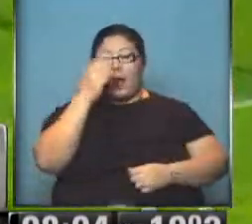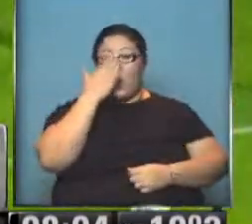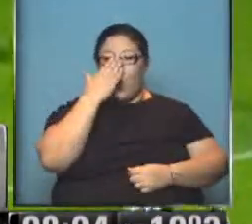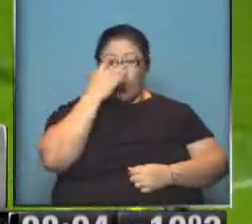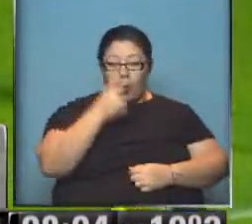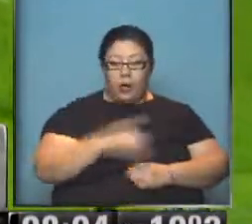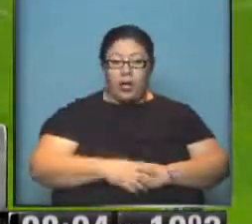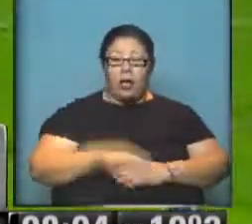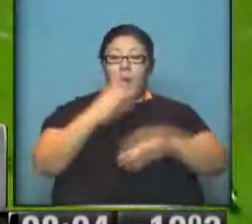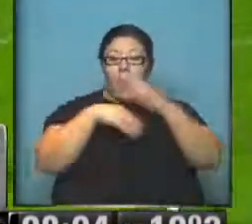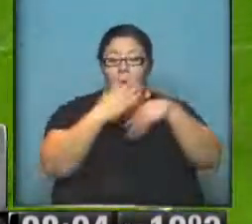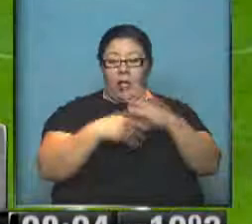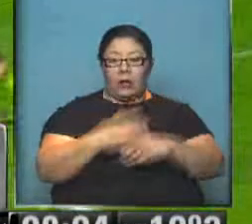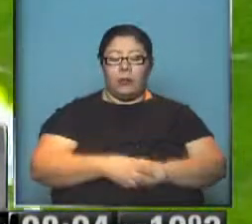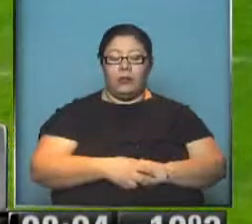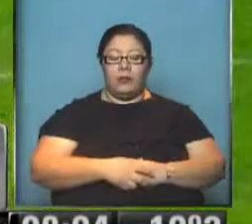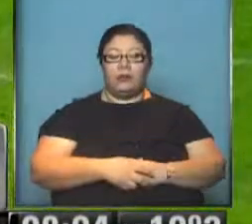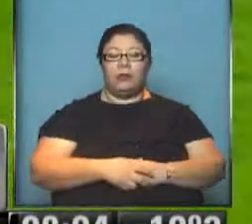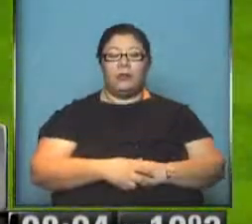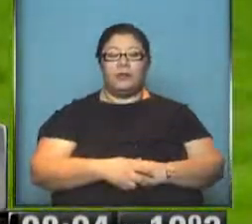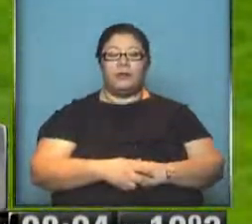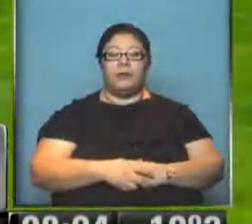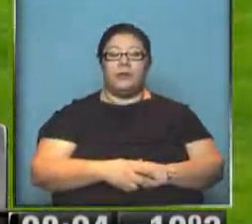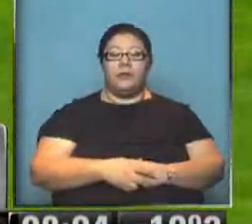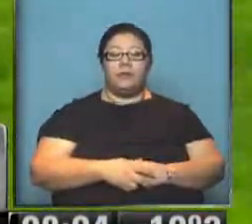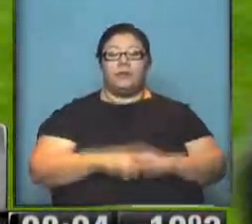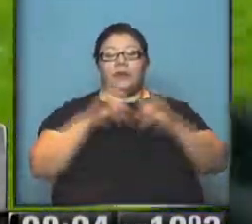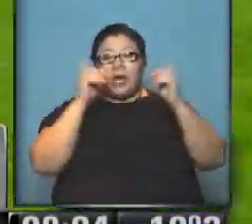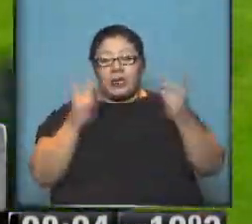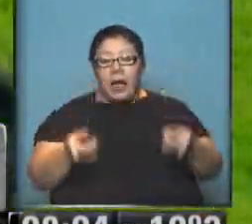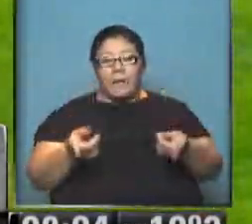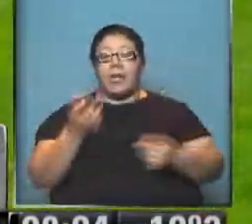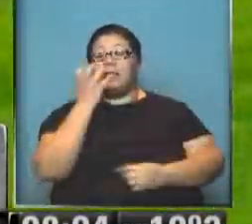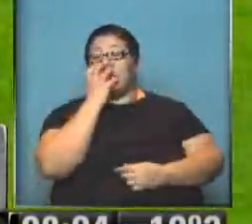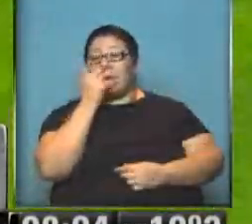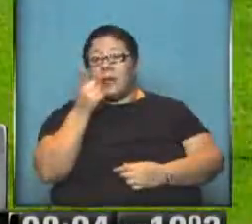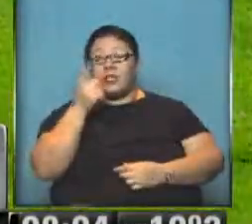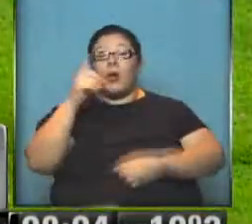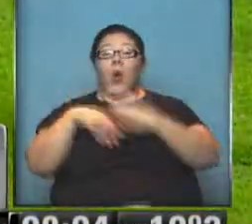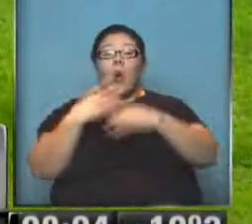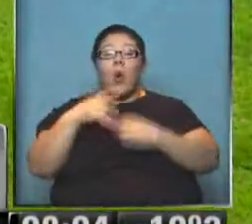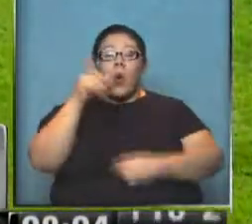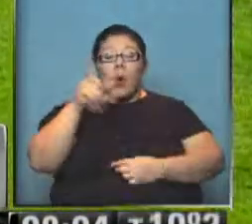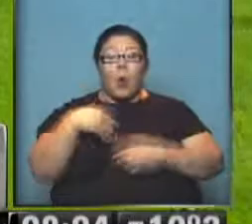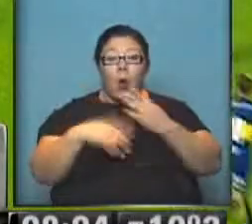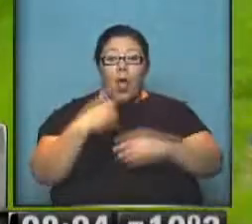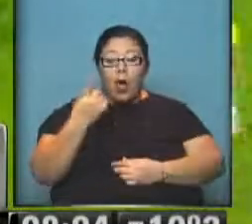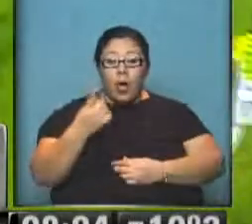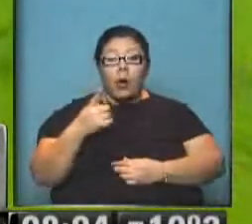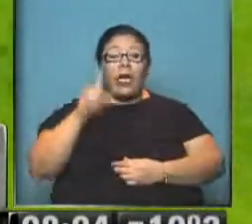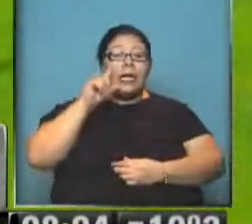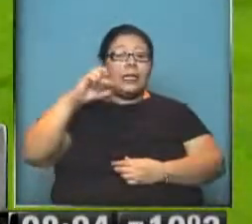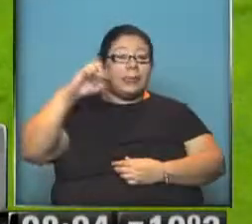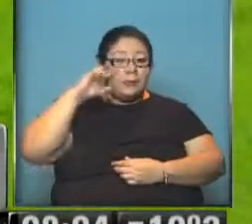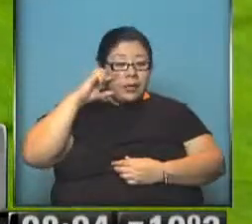conjunto del Vasco Arrobarrena. Una que iba a tener también Sarmiento de Junín. El equipo de Lippi ordenado,